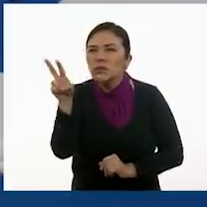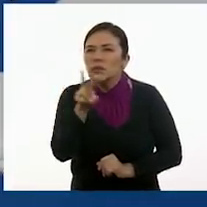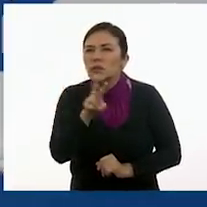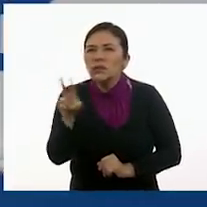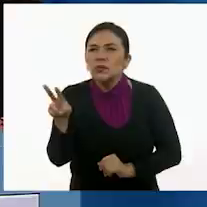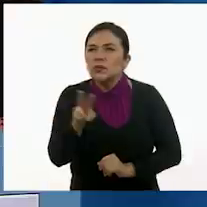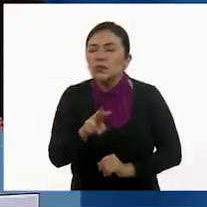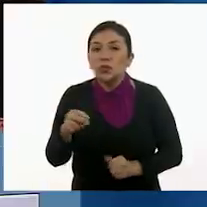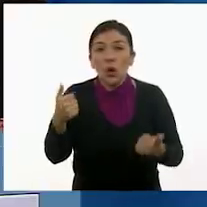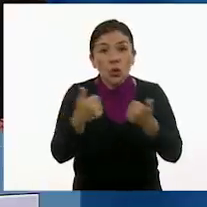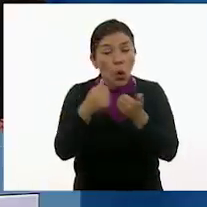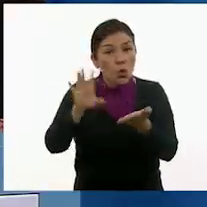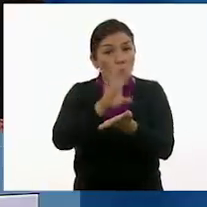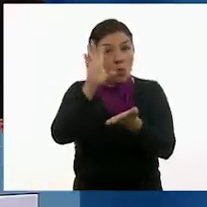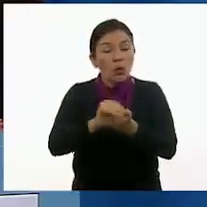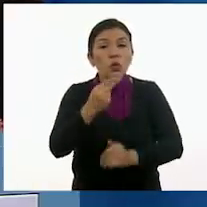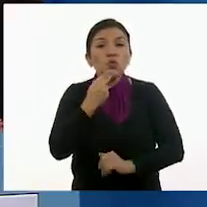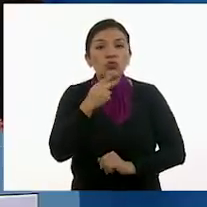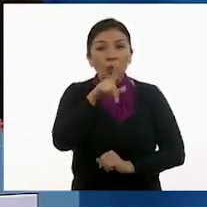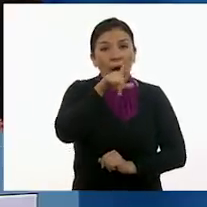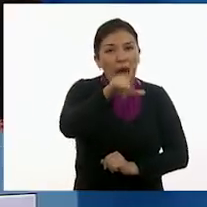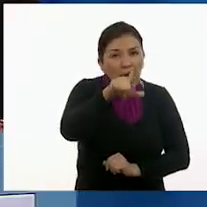para que se utilice la L. La L.